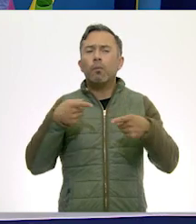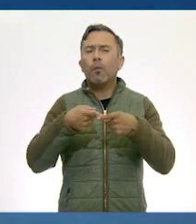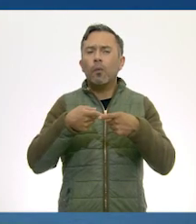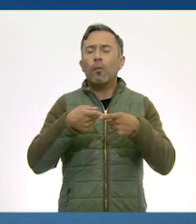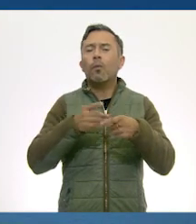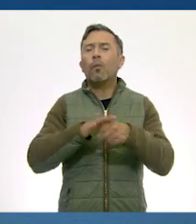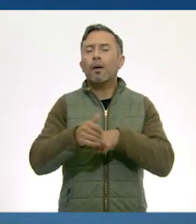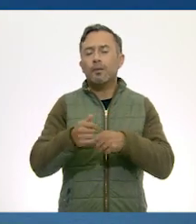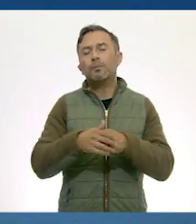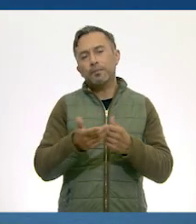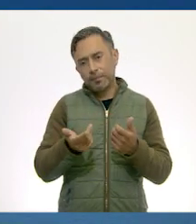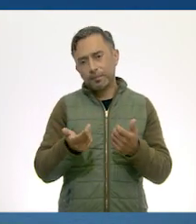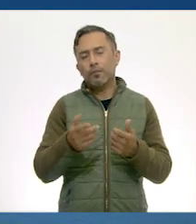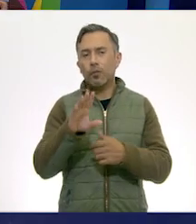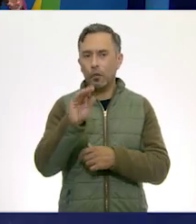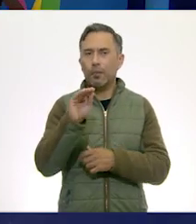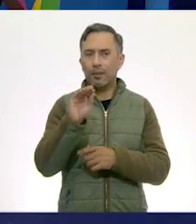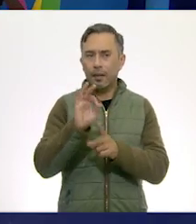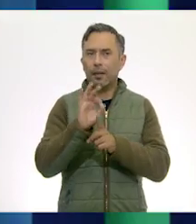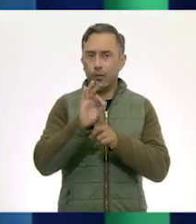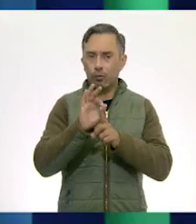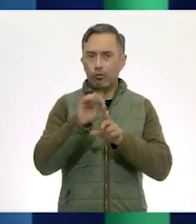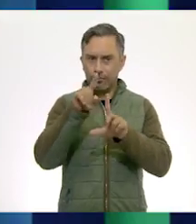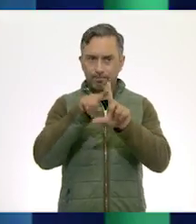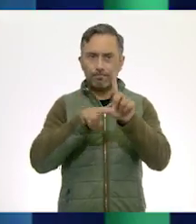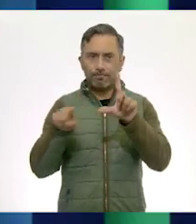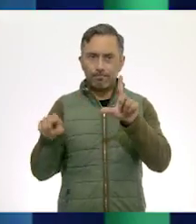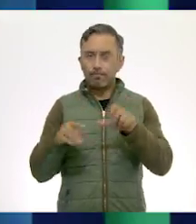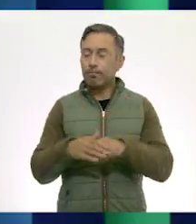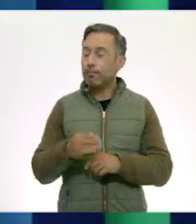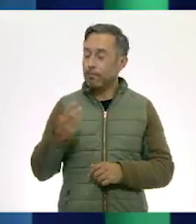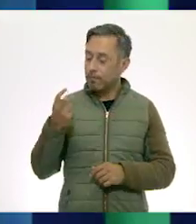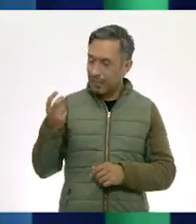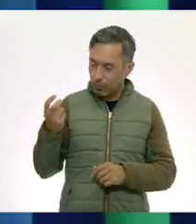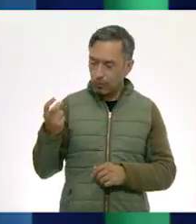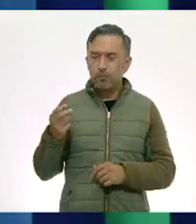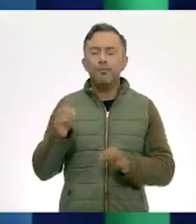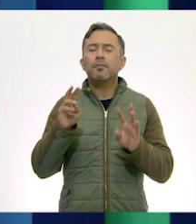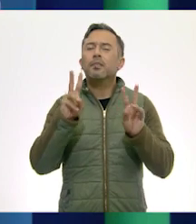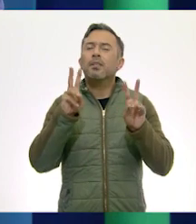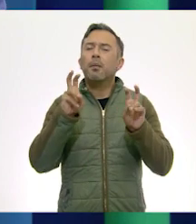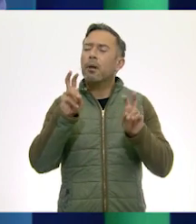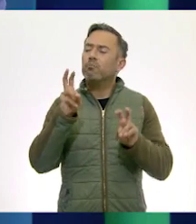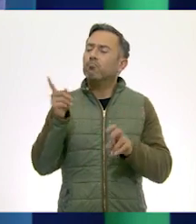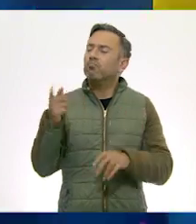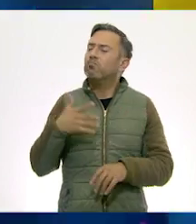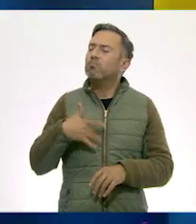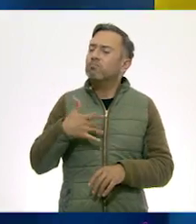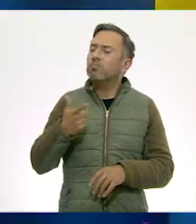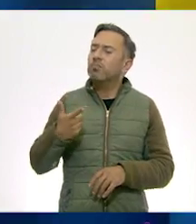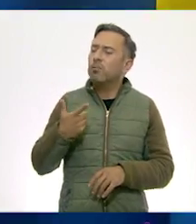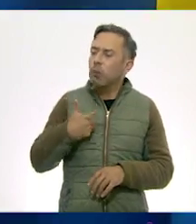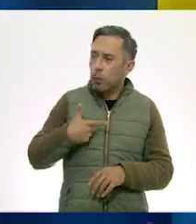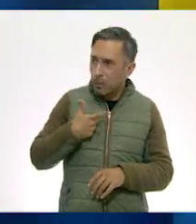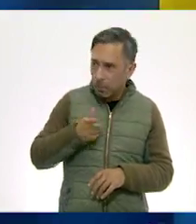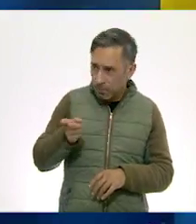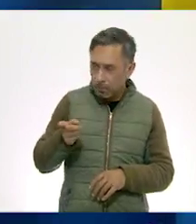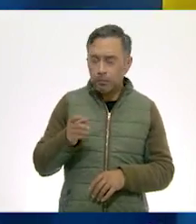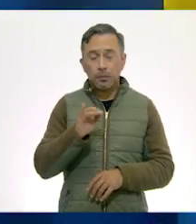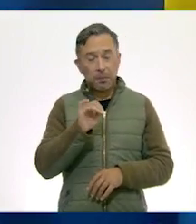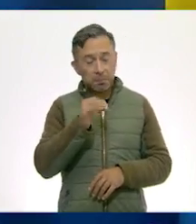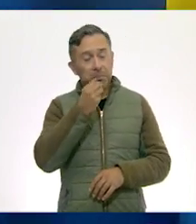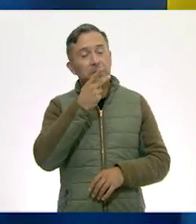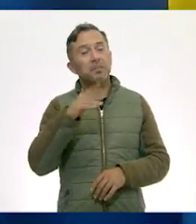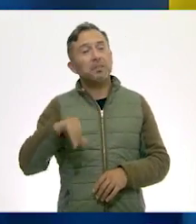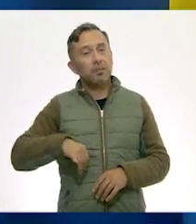grados. Perfecto. Muy bien. Pues, ¿qué te parece este tema, Juan Carlos? ¿Te gustó? Me gustó, muy interesante y me